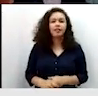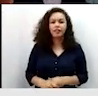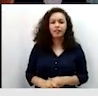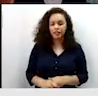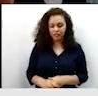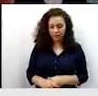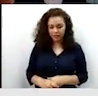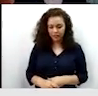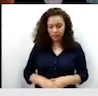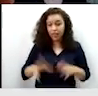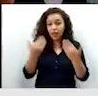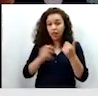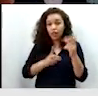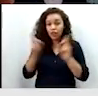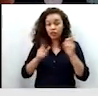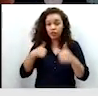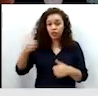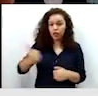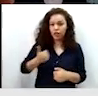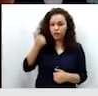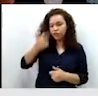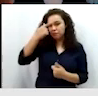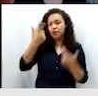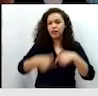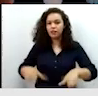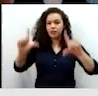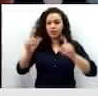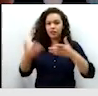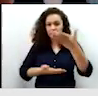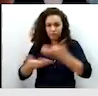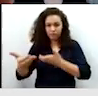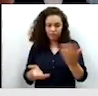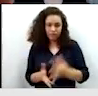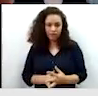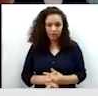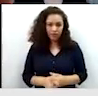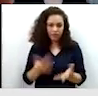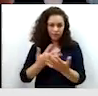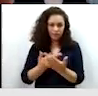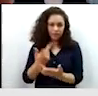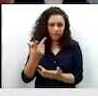Si ya no hay más dudas, voy a aprovechar para compartir mi pantalla. Permítanme un momento.